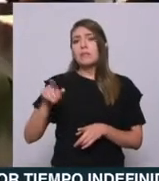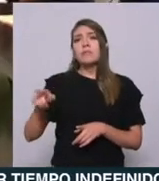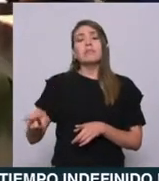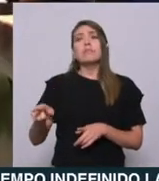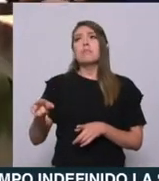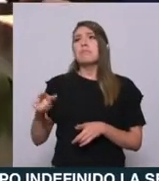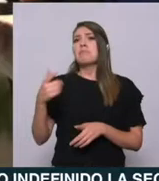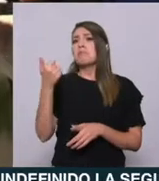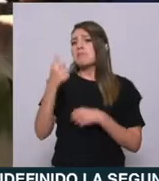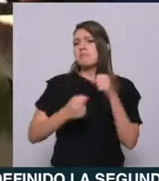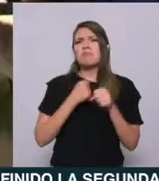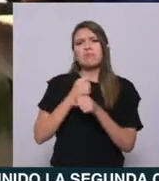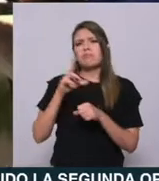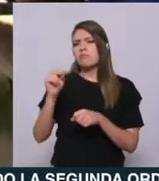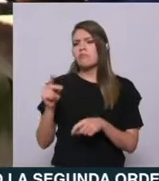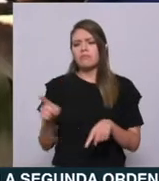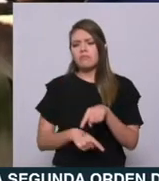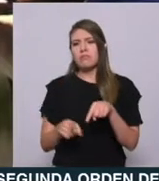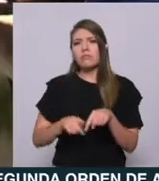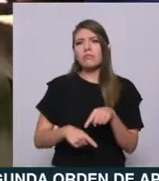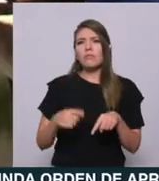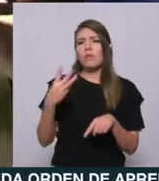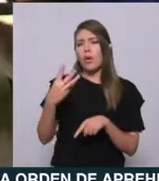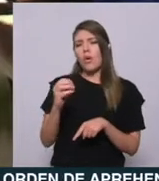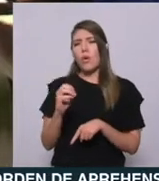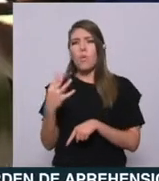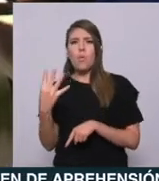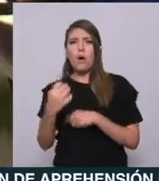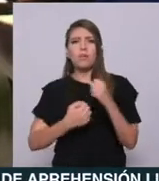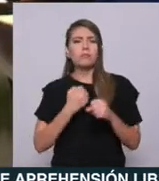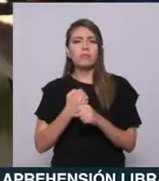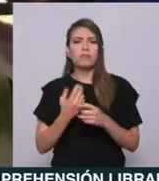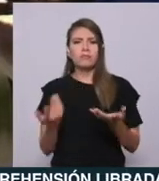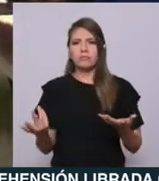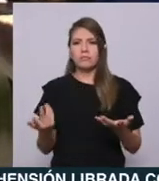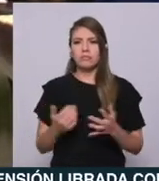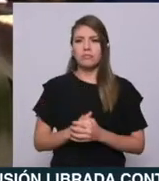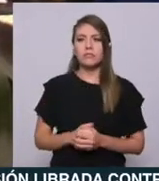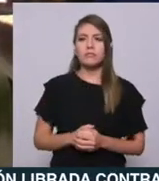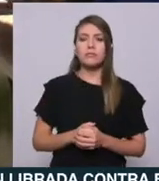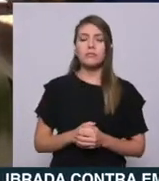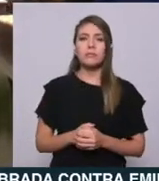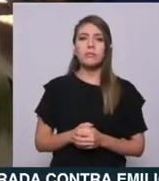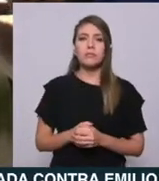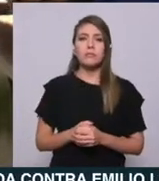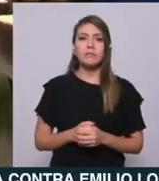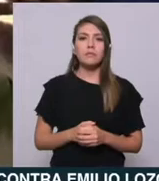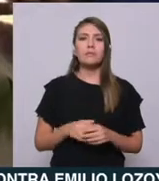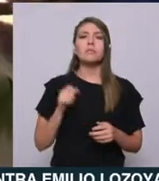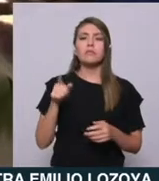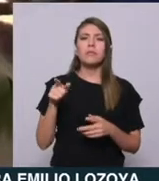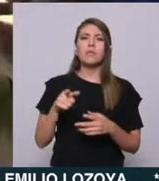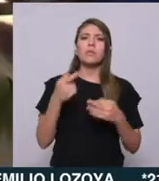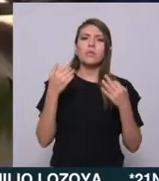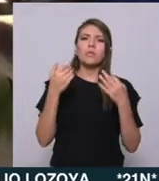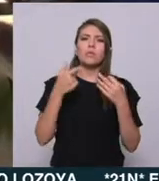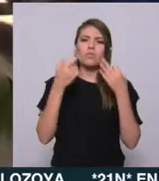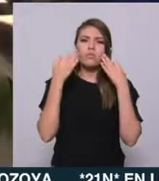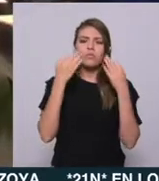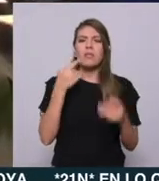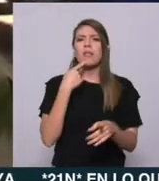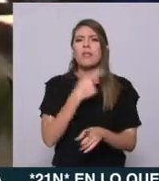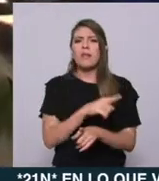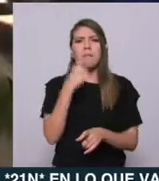3. Secretario Larios, con las acciones de inconstitucionalidad que se van a presentar sobre este asunto allá en Baja California, ¿quedará